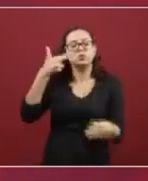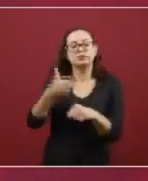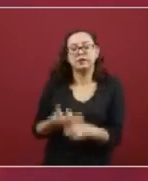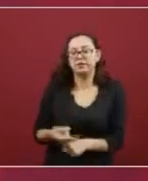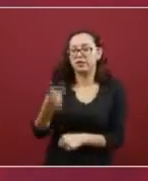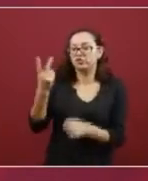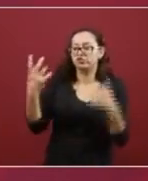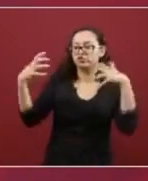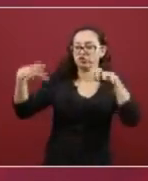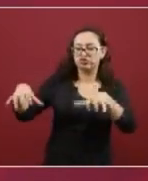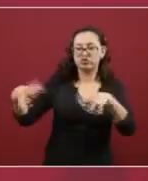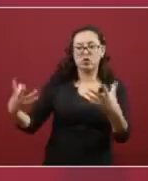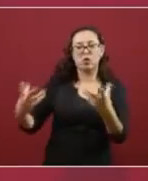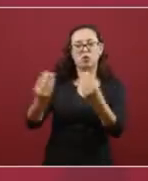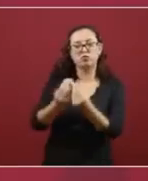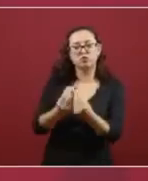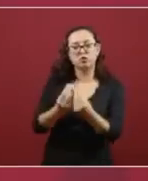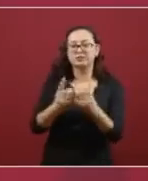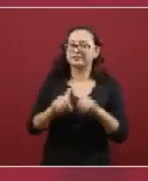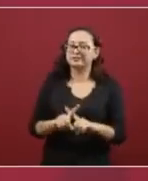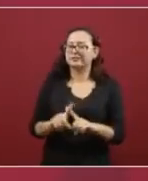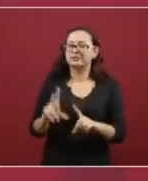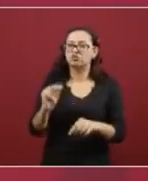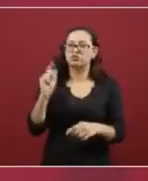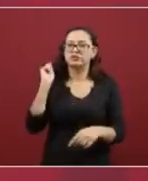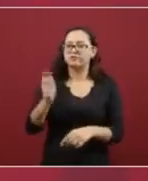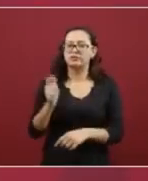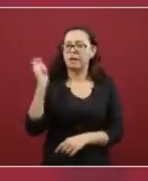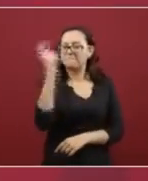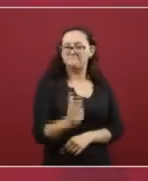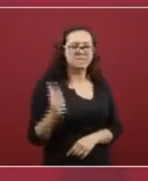modelo educativo. Esto tiene más que ver